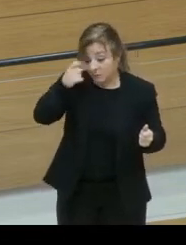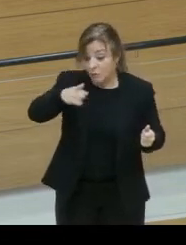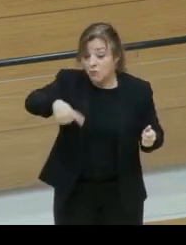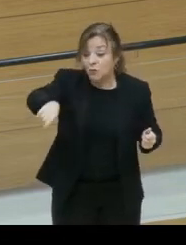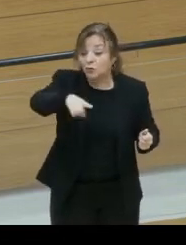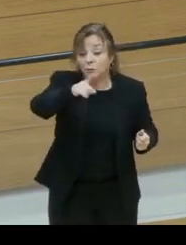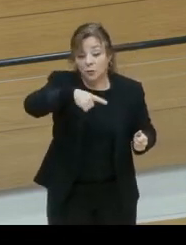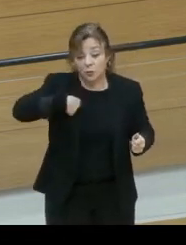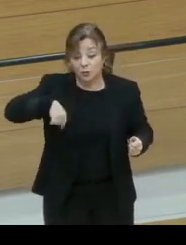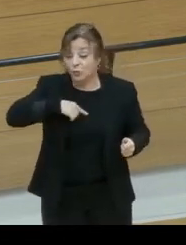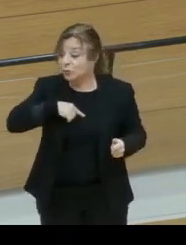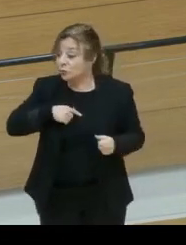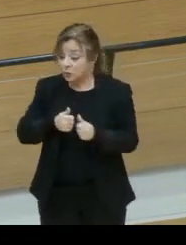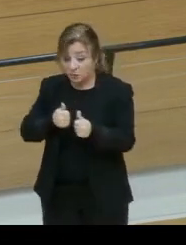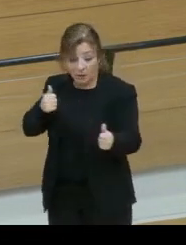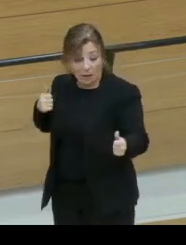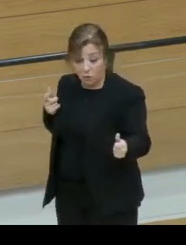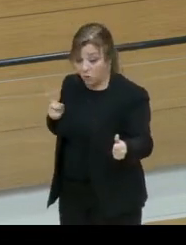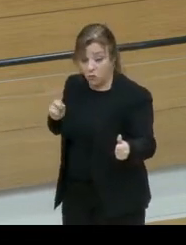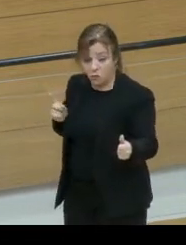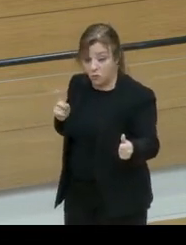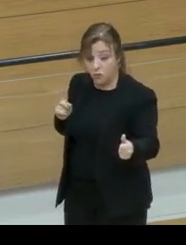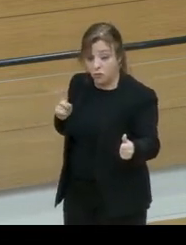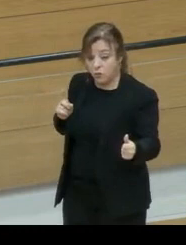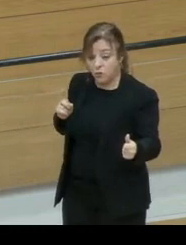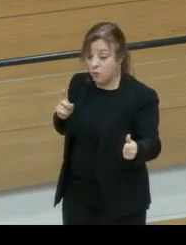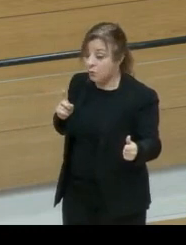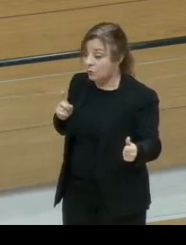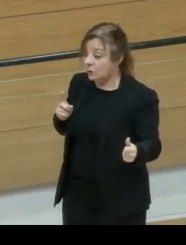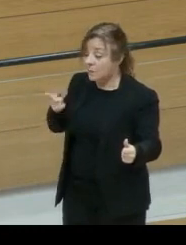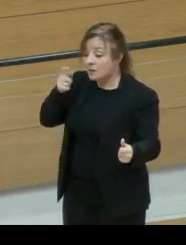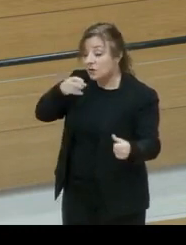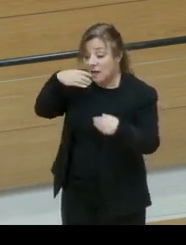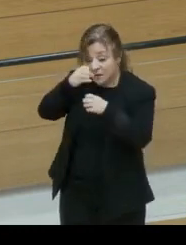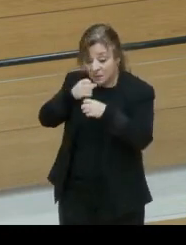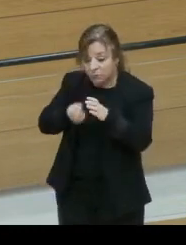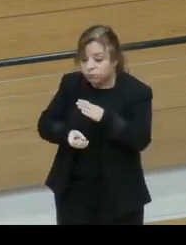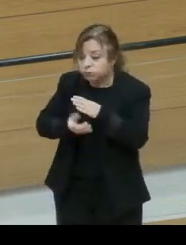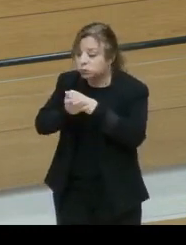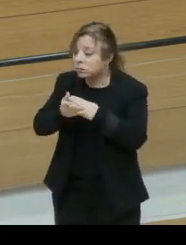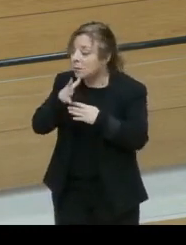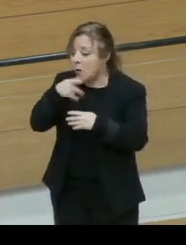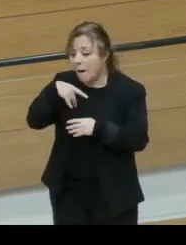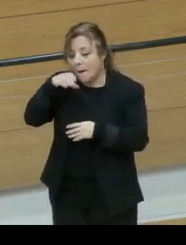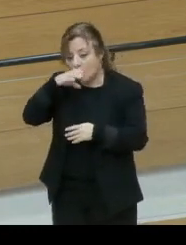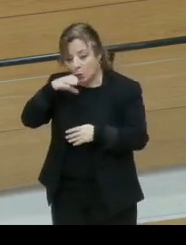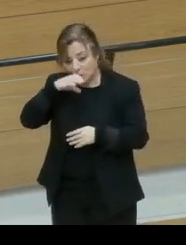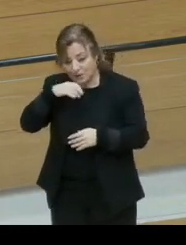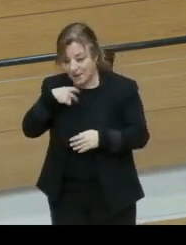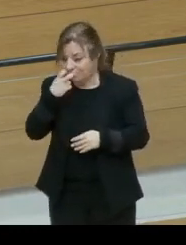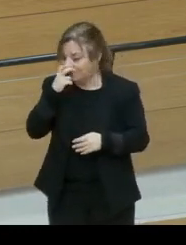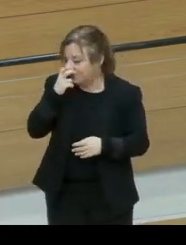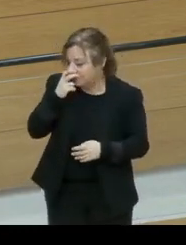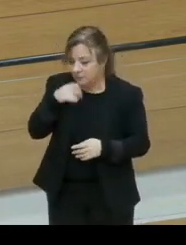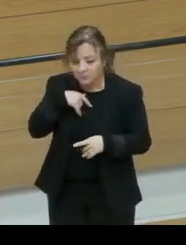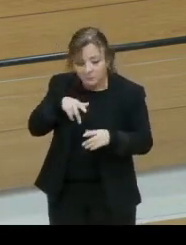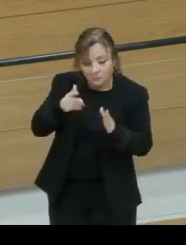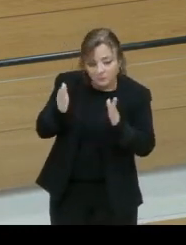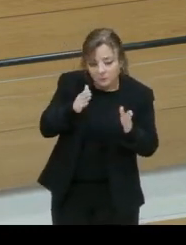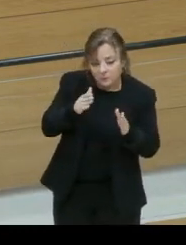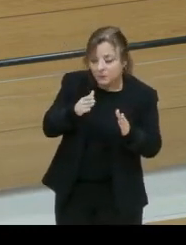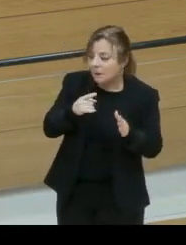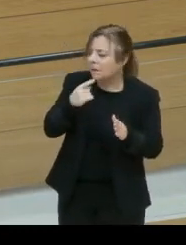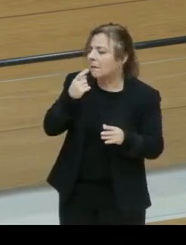como nosotros no estamos separados. Los científicos surgimos de la curiosidad. Ese paso de los